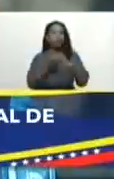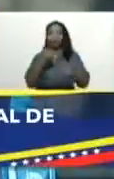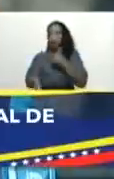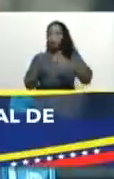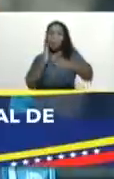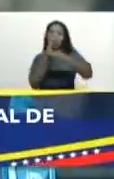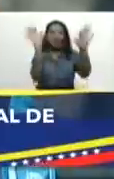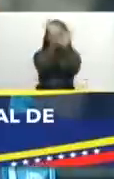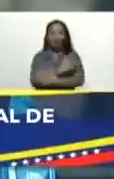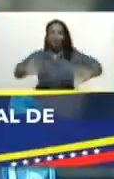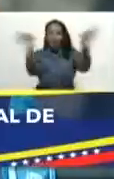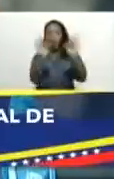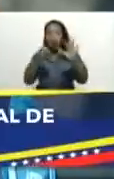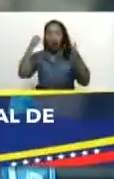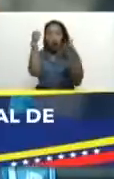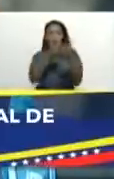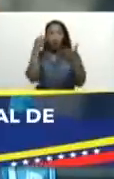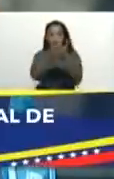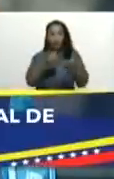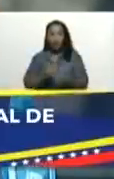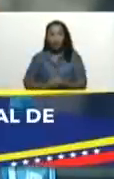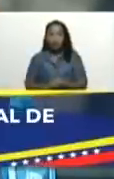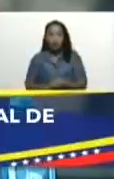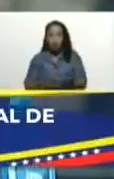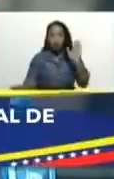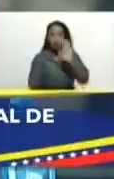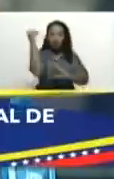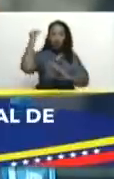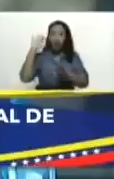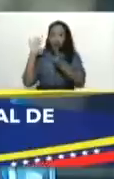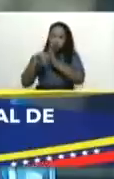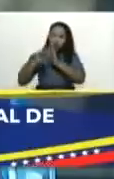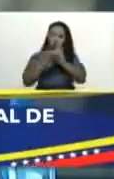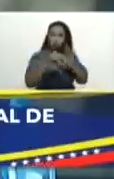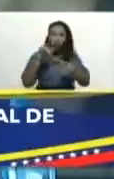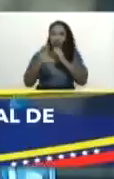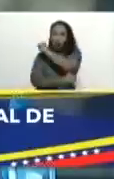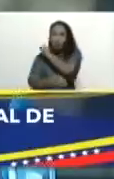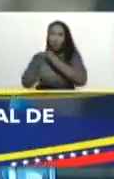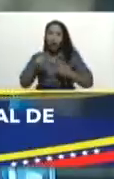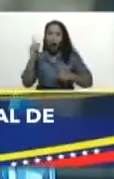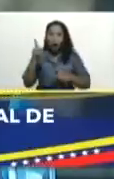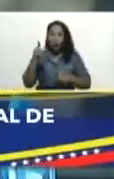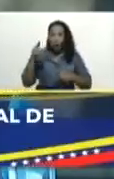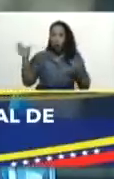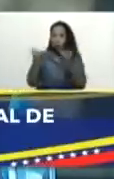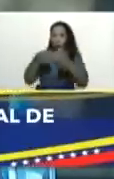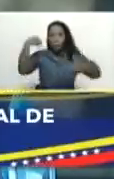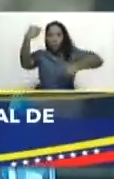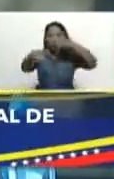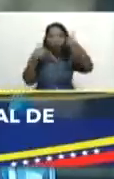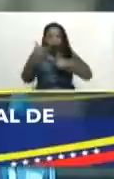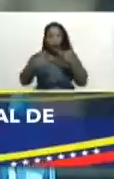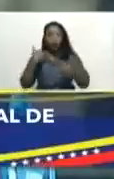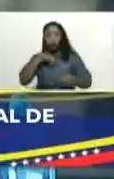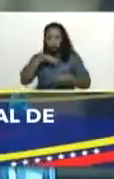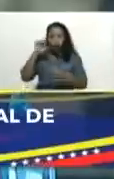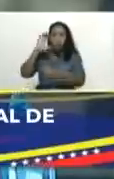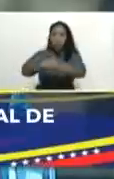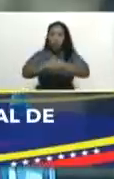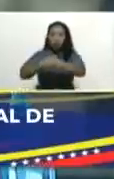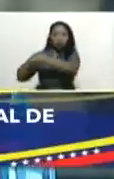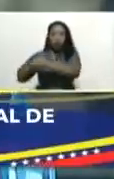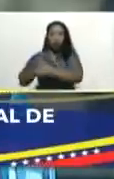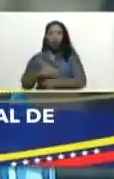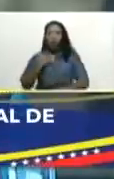detener en la lucha contra los malamañosos, los corruptos, los bandidos, contra la corruptela. Nos